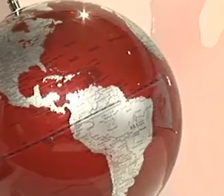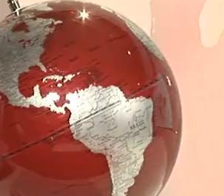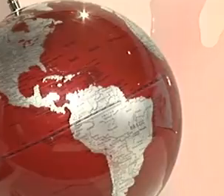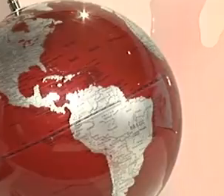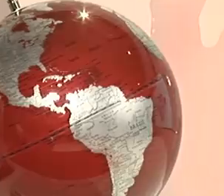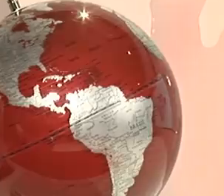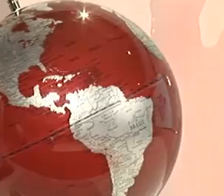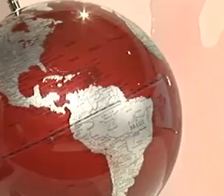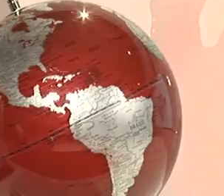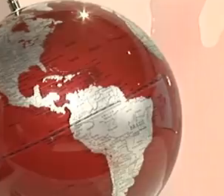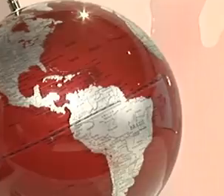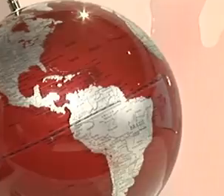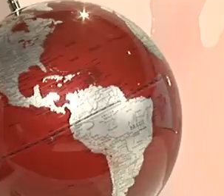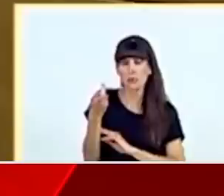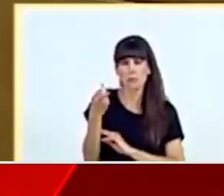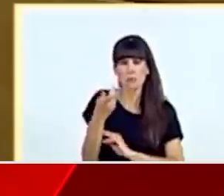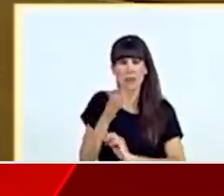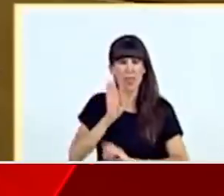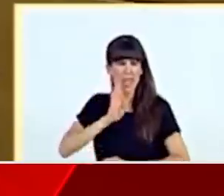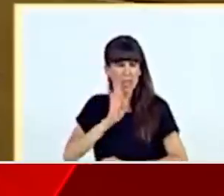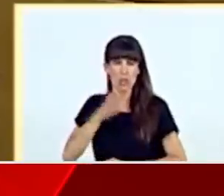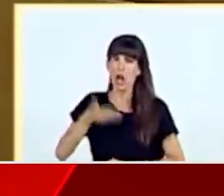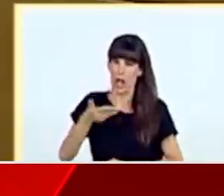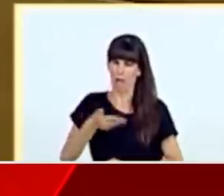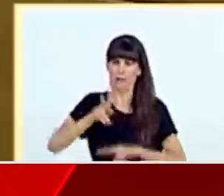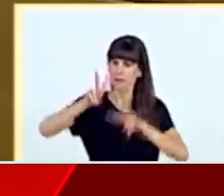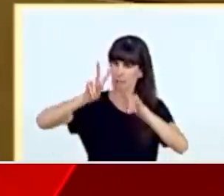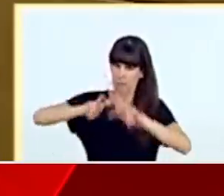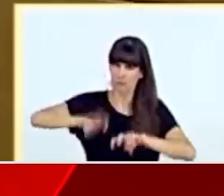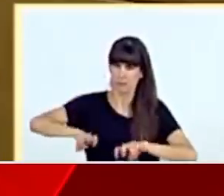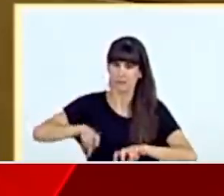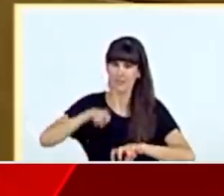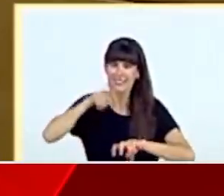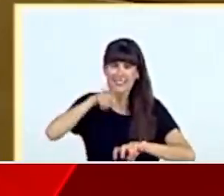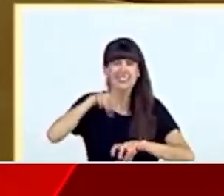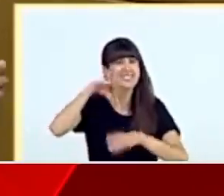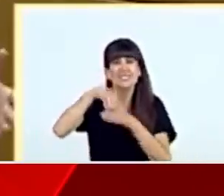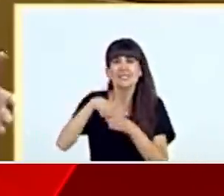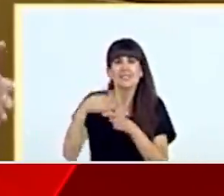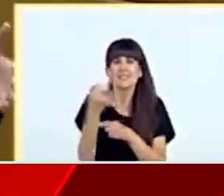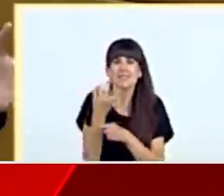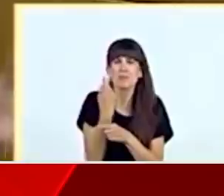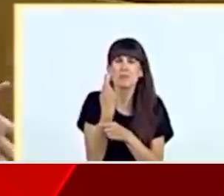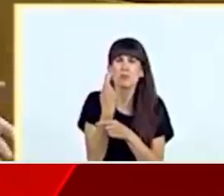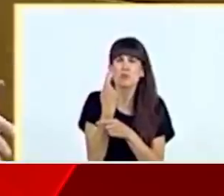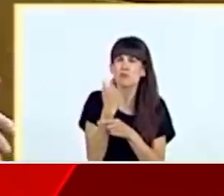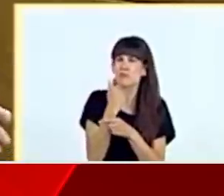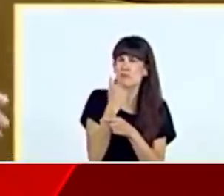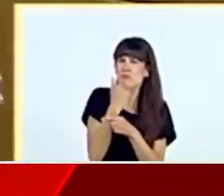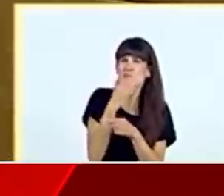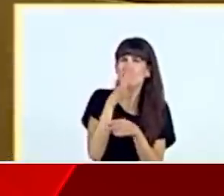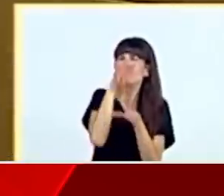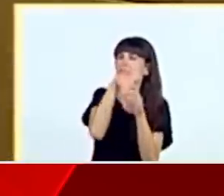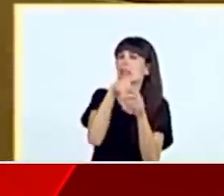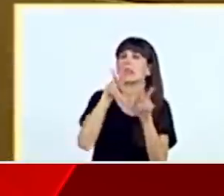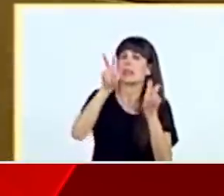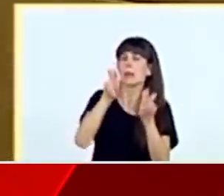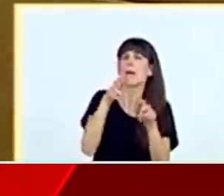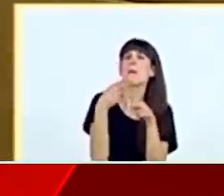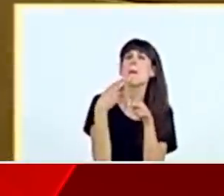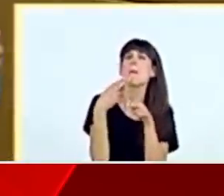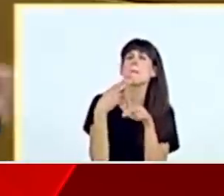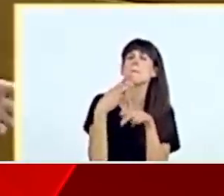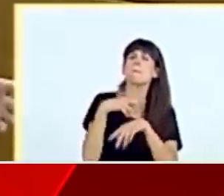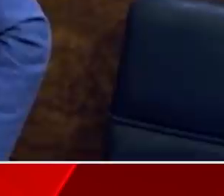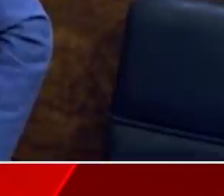eso 7 esa información es exactamente la misma la sacamos en lo que diario en enero de 2016 y el número de resortes